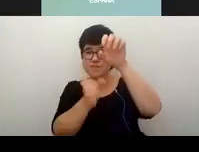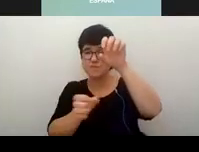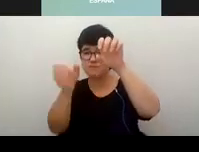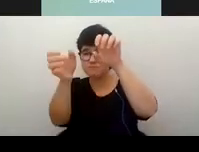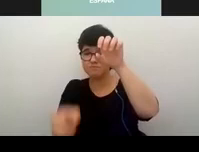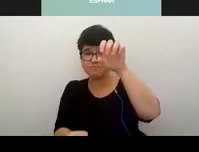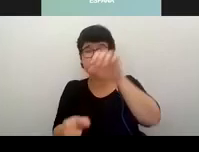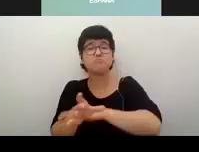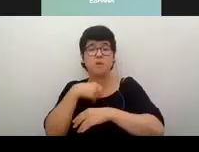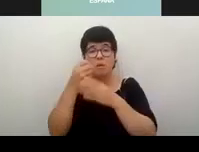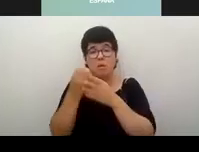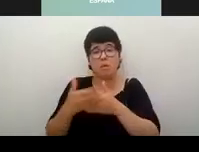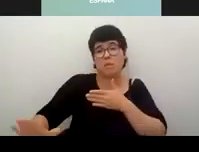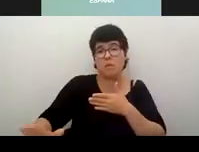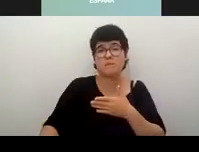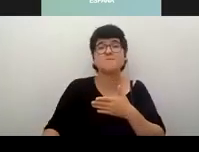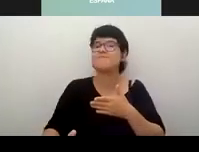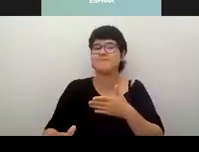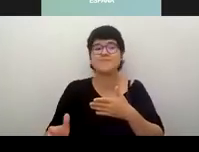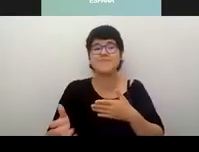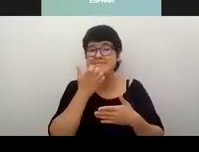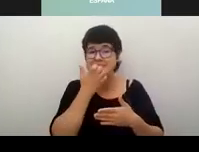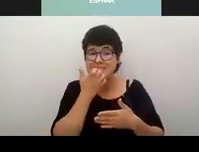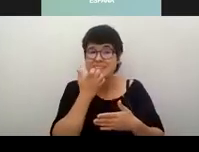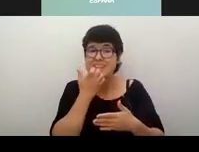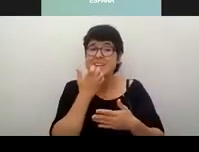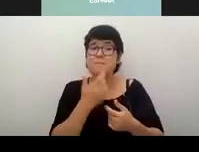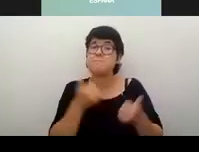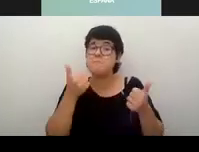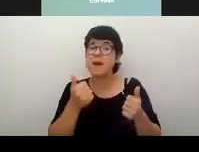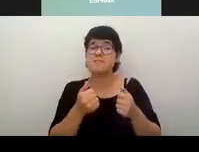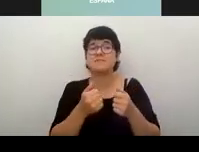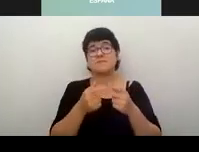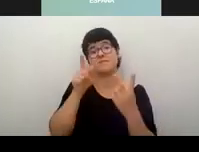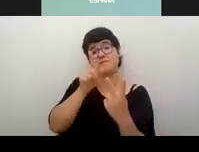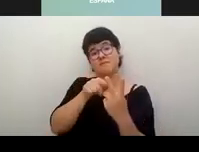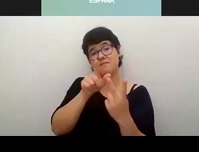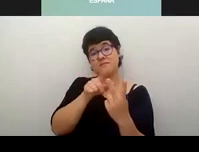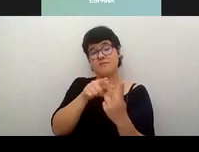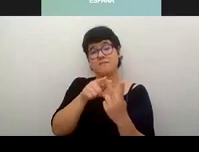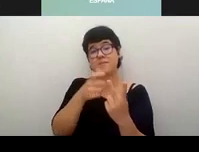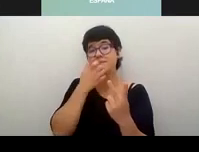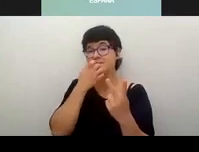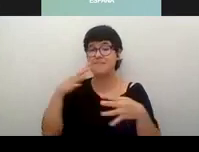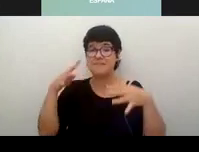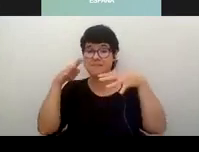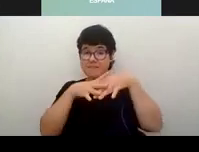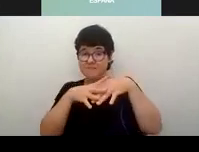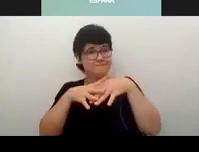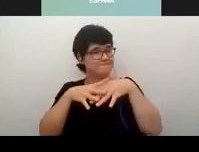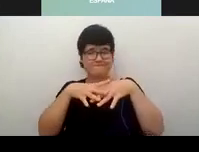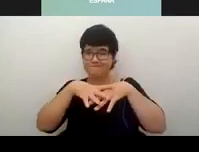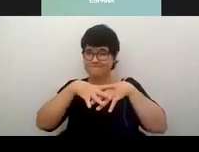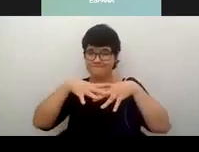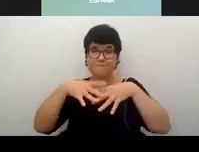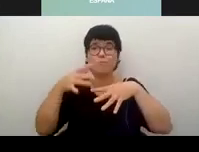lavabo. Y cuando predominan los firmicutes, como decíamos, si no se repara esa mucosa intestinal, esa